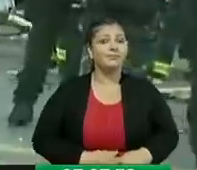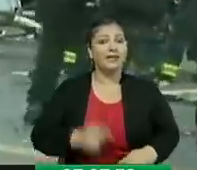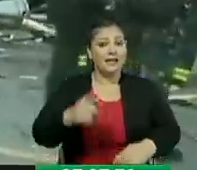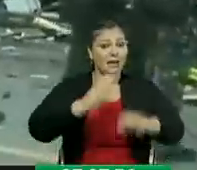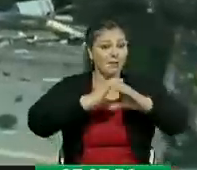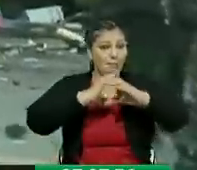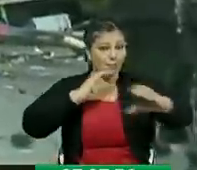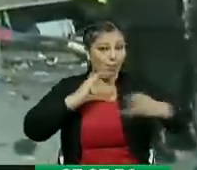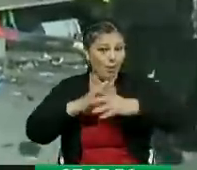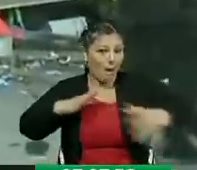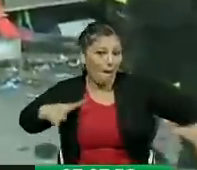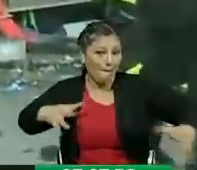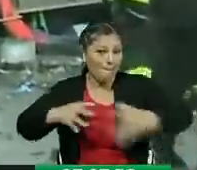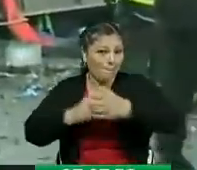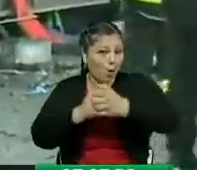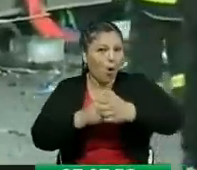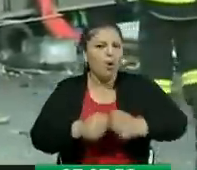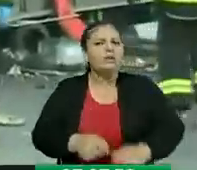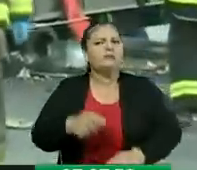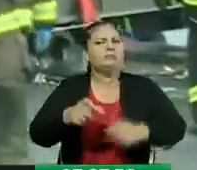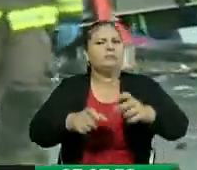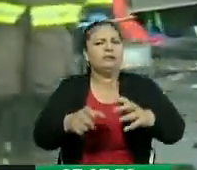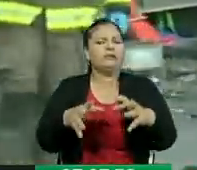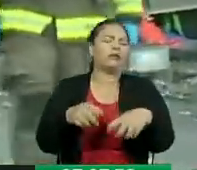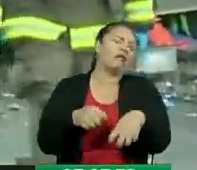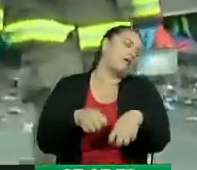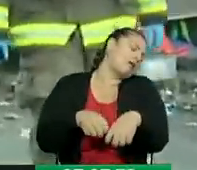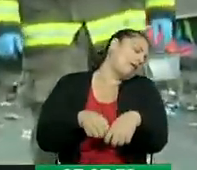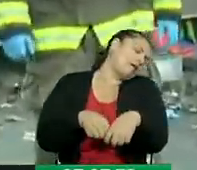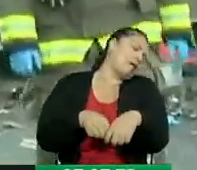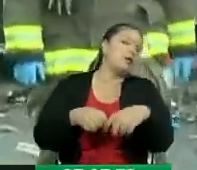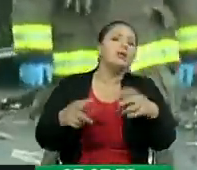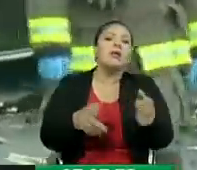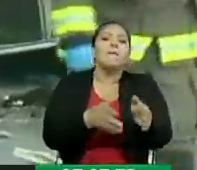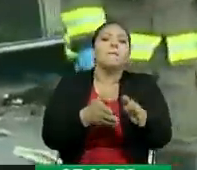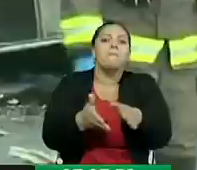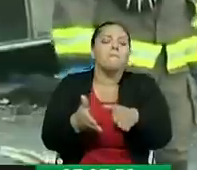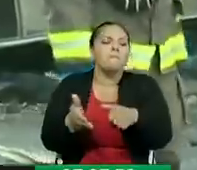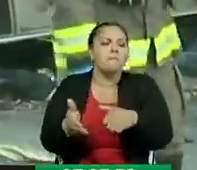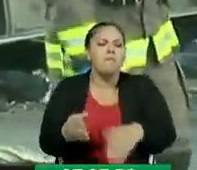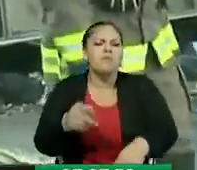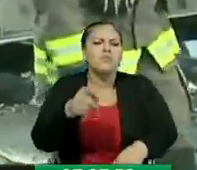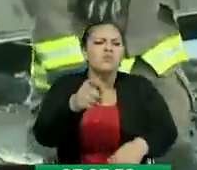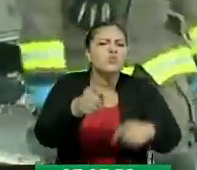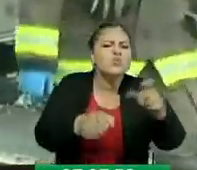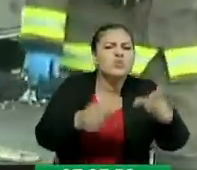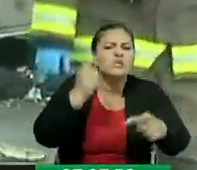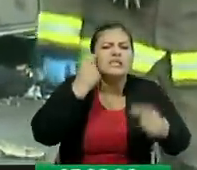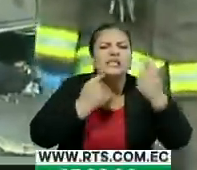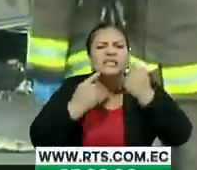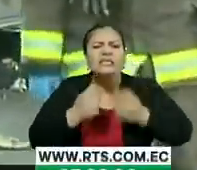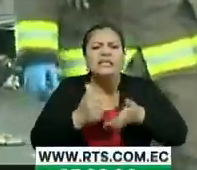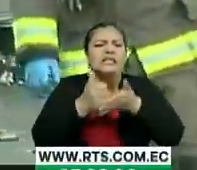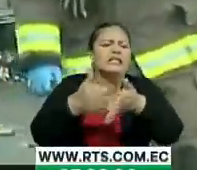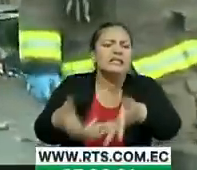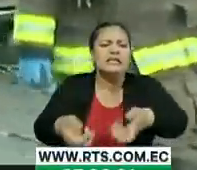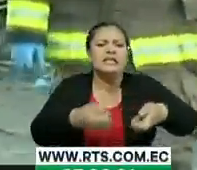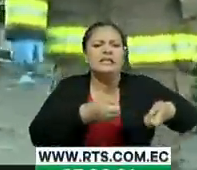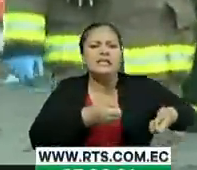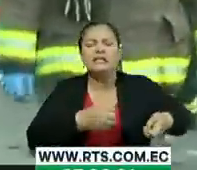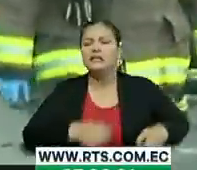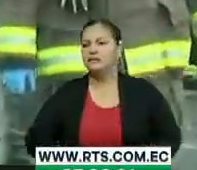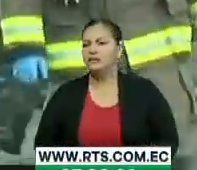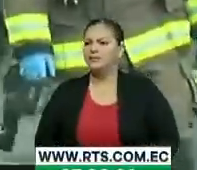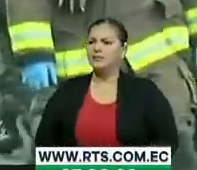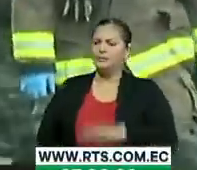en el cual pues acudimos a su ayuda. Ahora, ¿qué se sabe de las viviendas afectadas? ¿Hay también personas heridas o esto solo